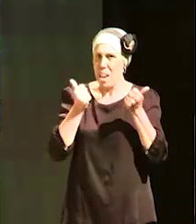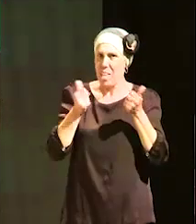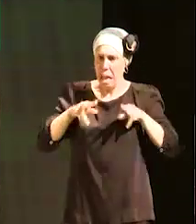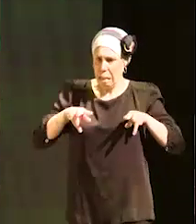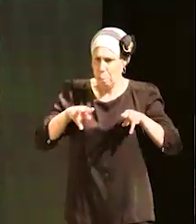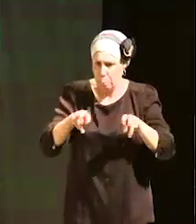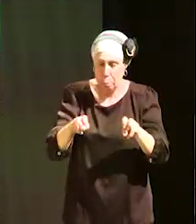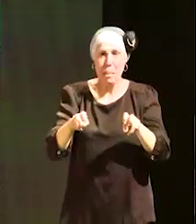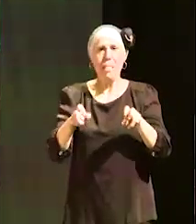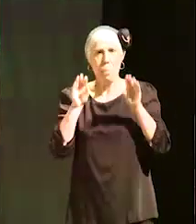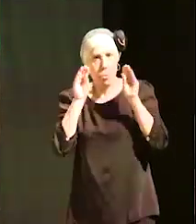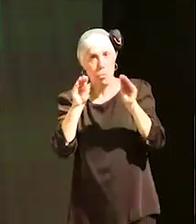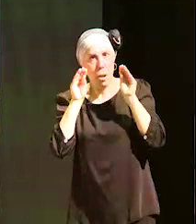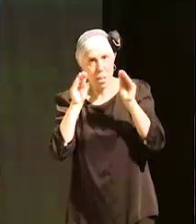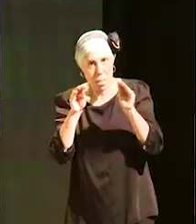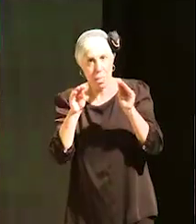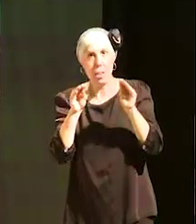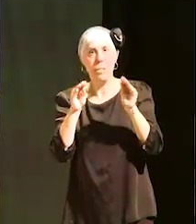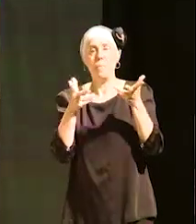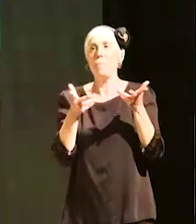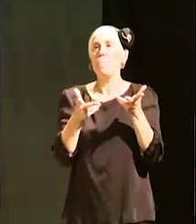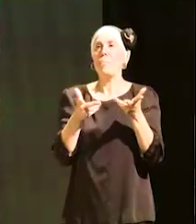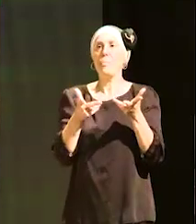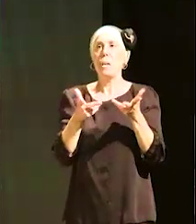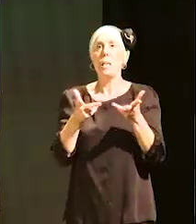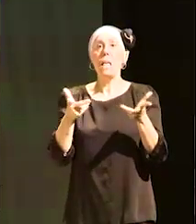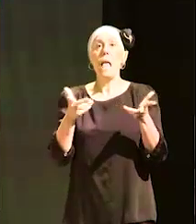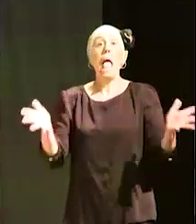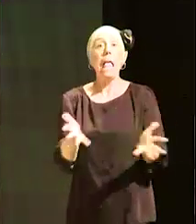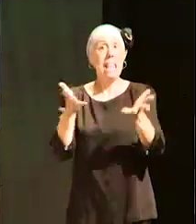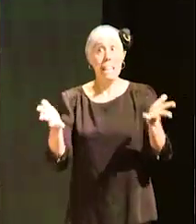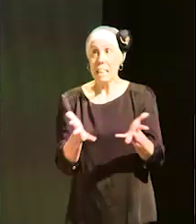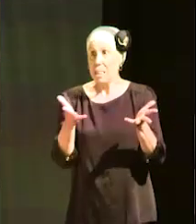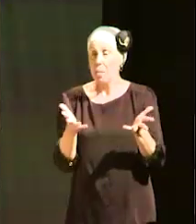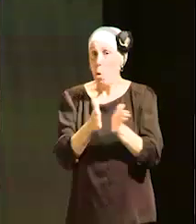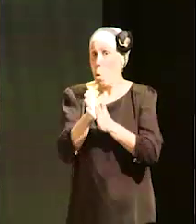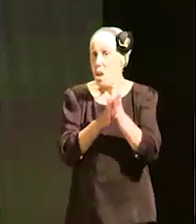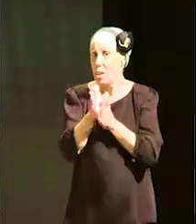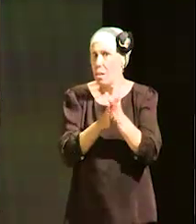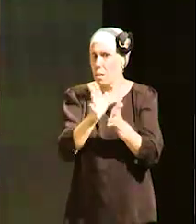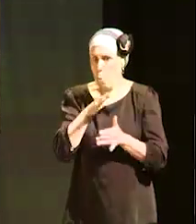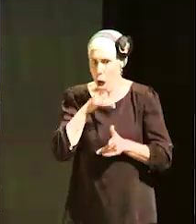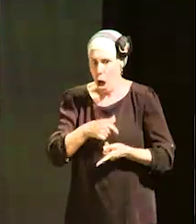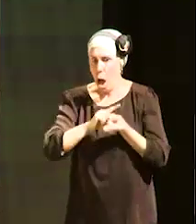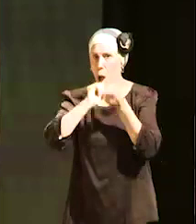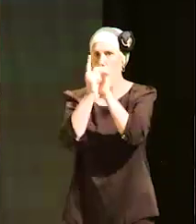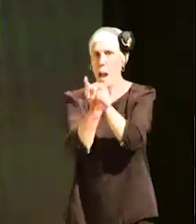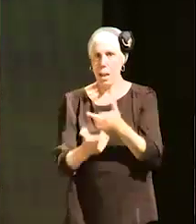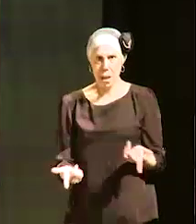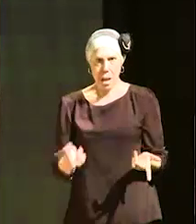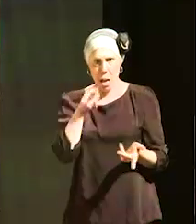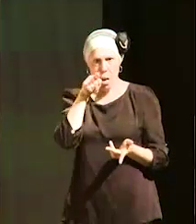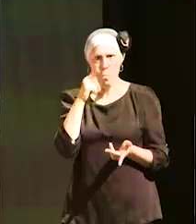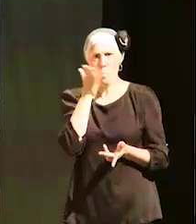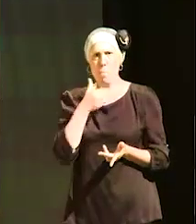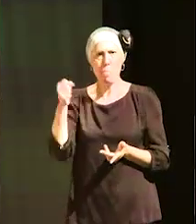formación inicial él es el estímulo verdad es maravilloso seguro que ellos